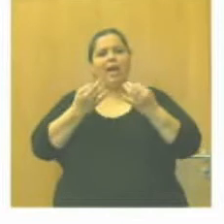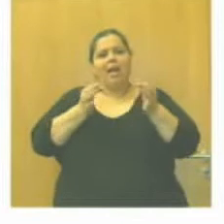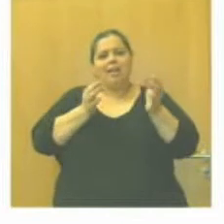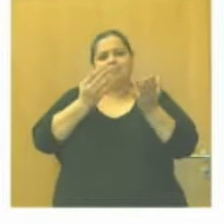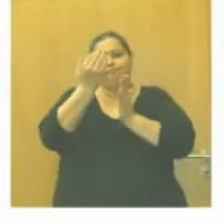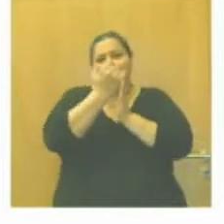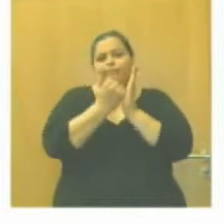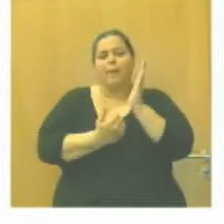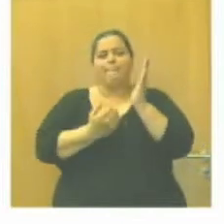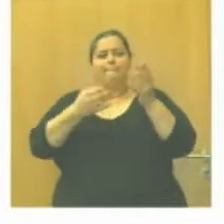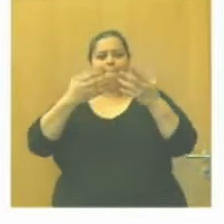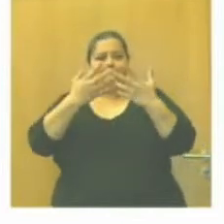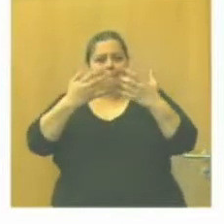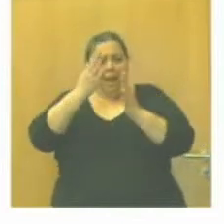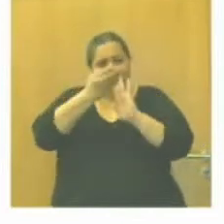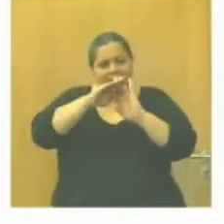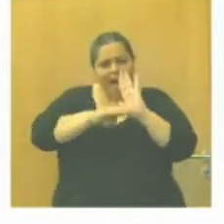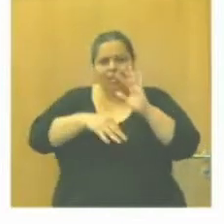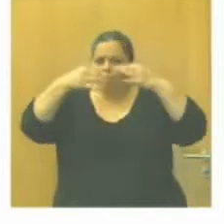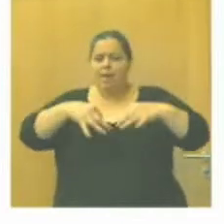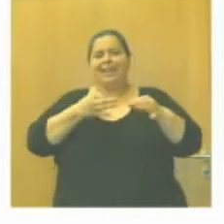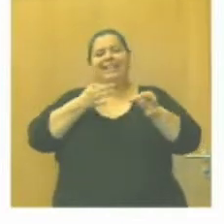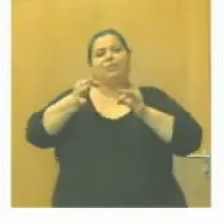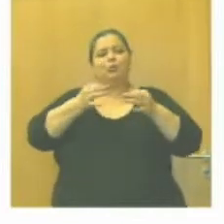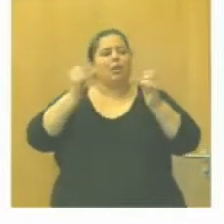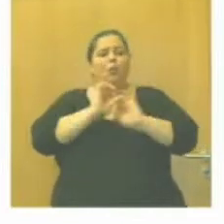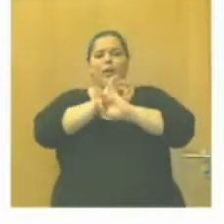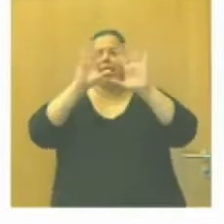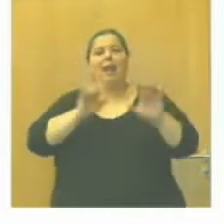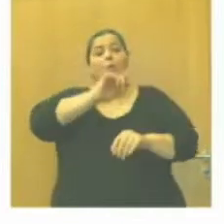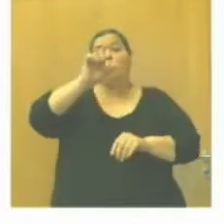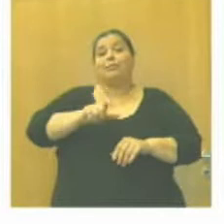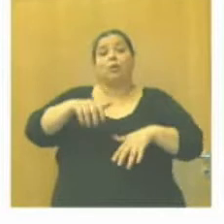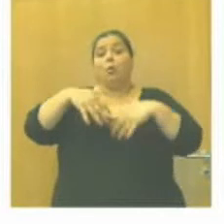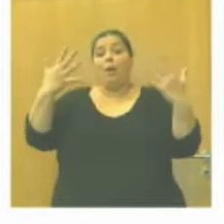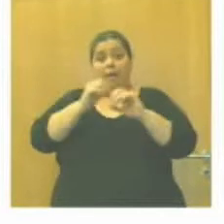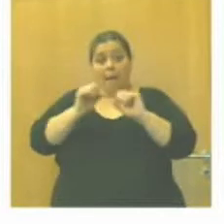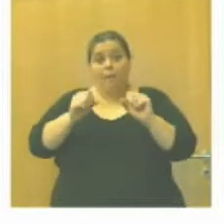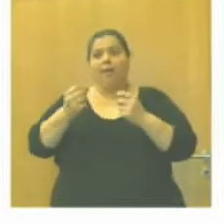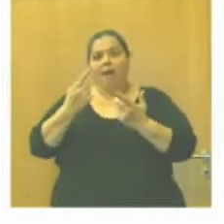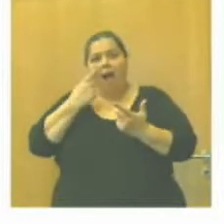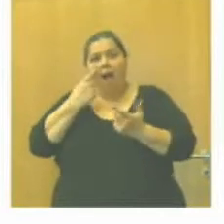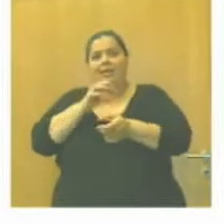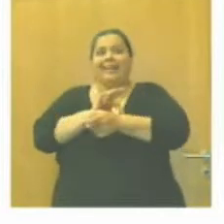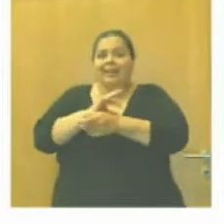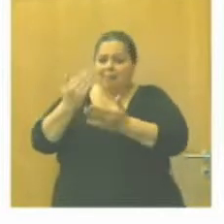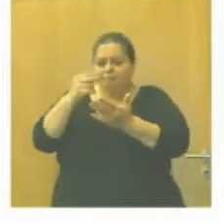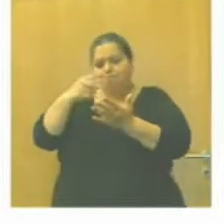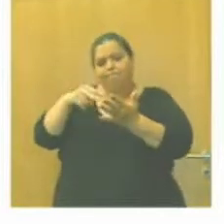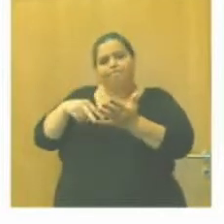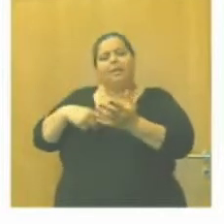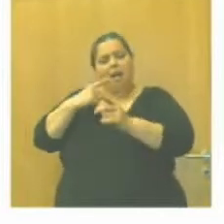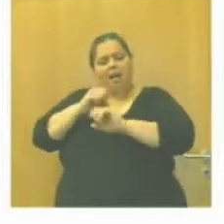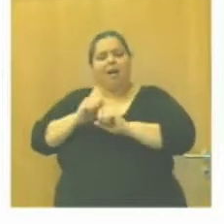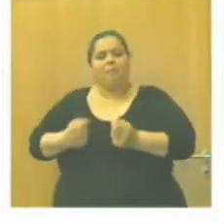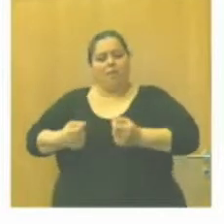estructuradas con instrucciones muy claras para que cualquier facilitador que tome esa guía puede con un poco